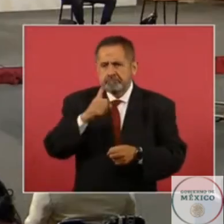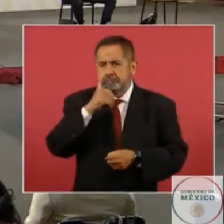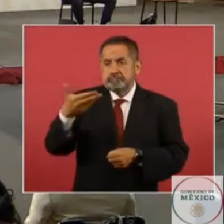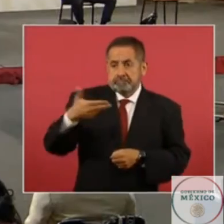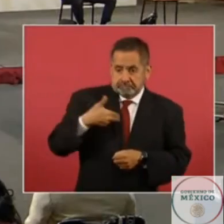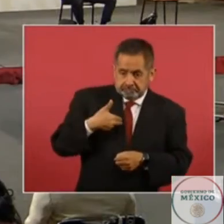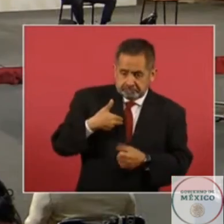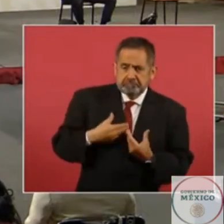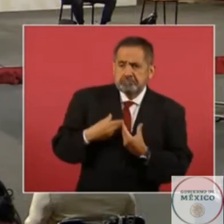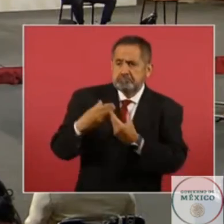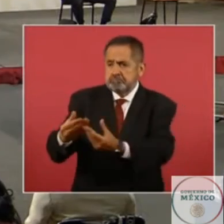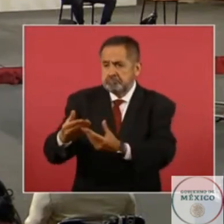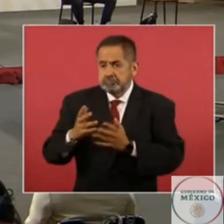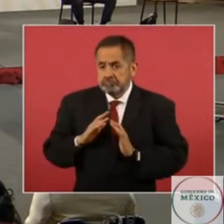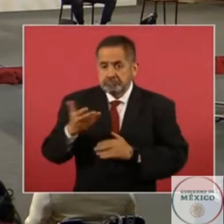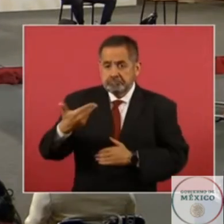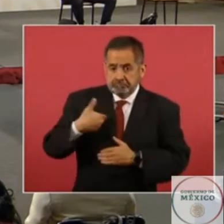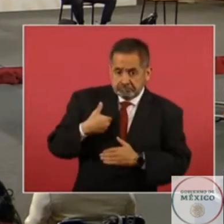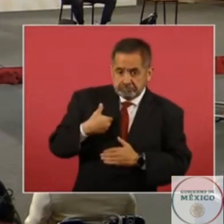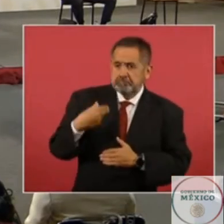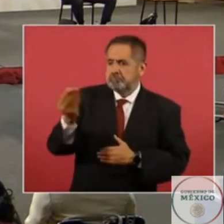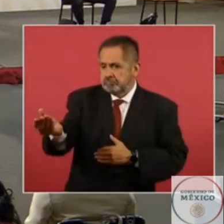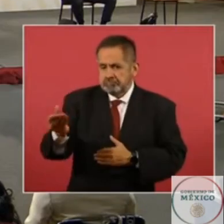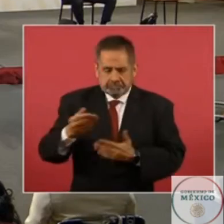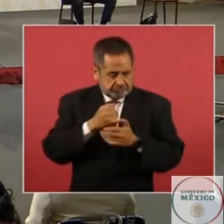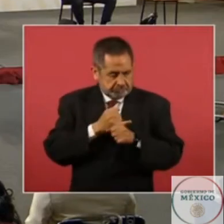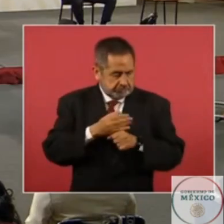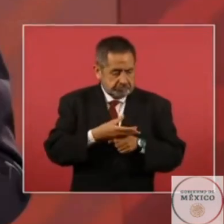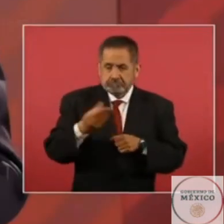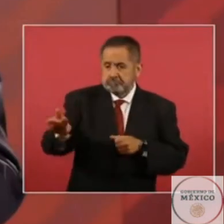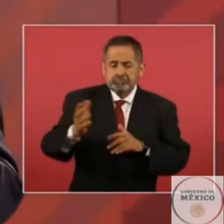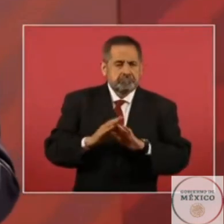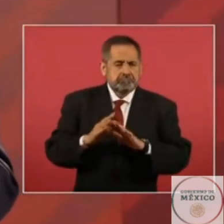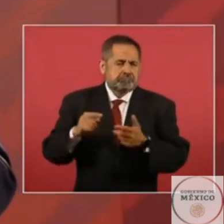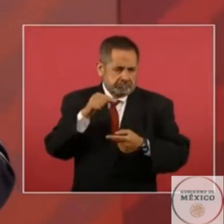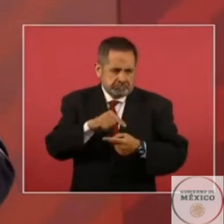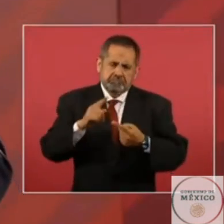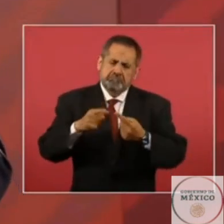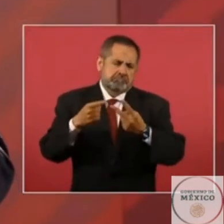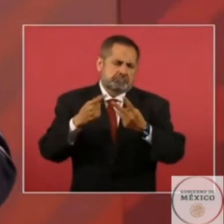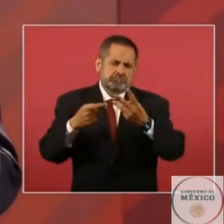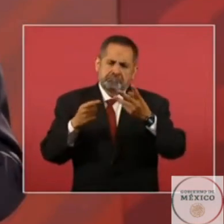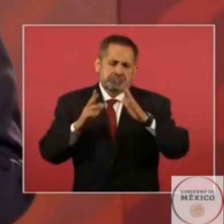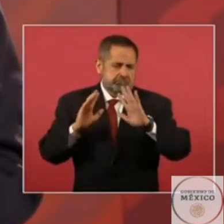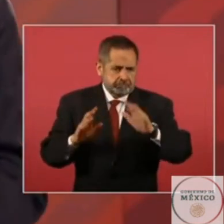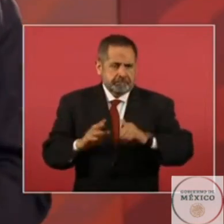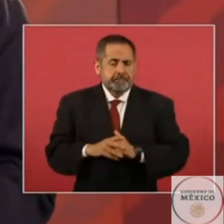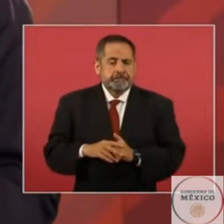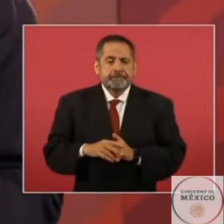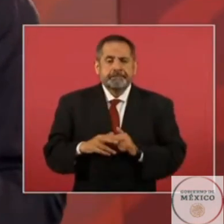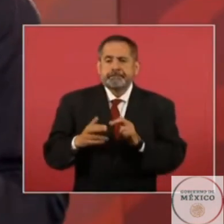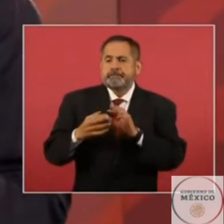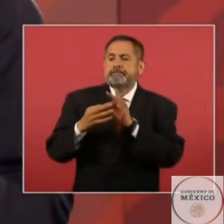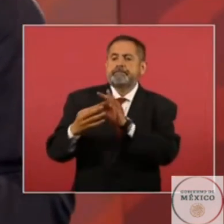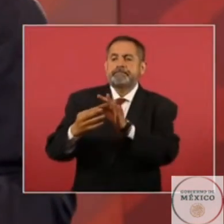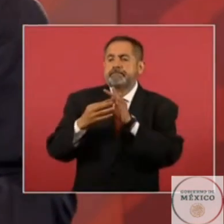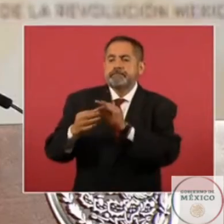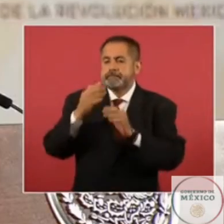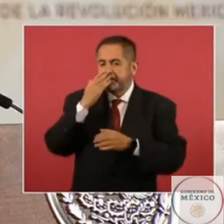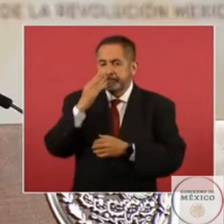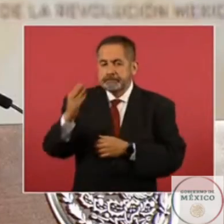en relación con esto, no hay una actividad extraordinaria en la relación entre la